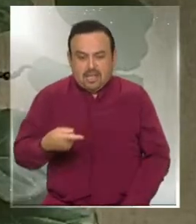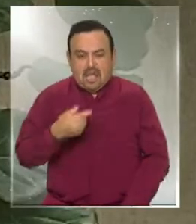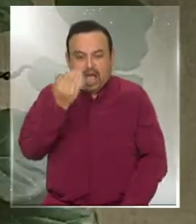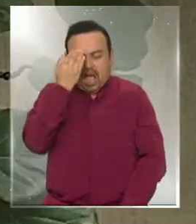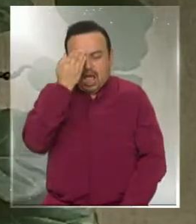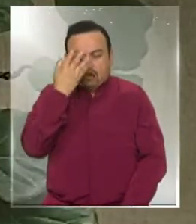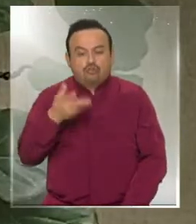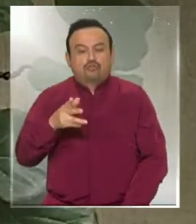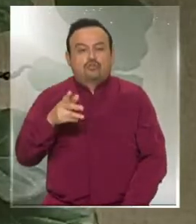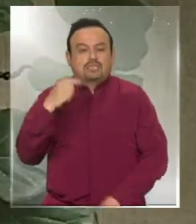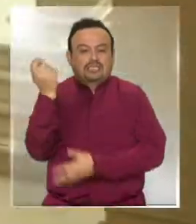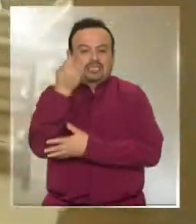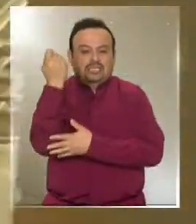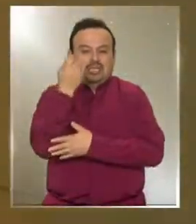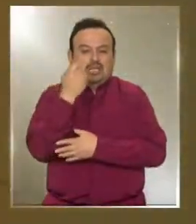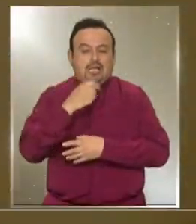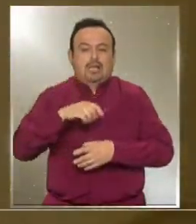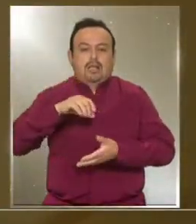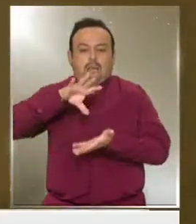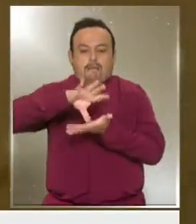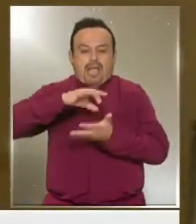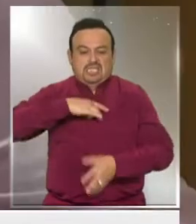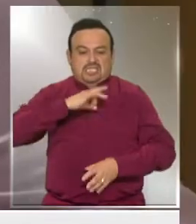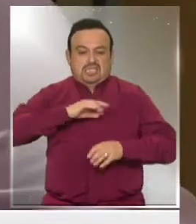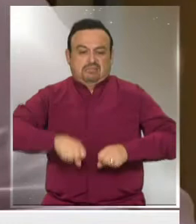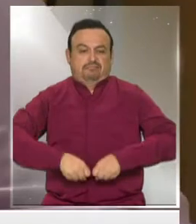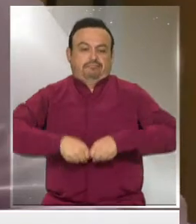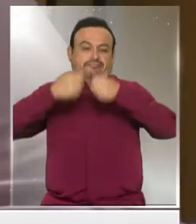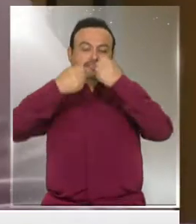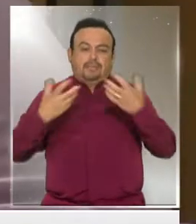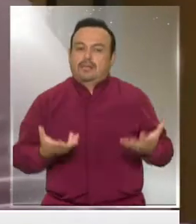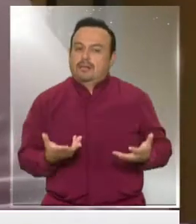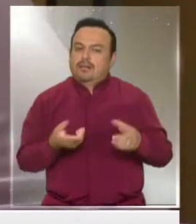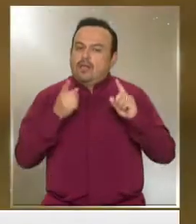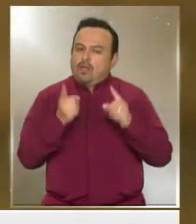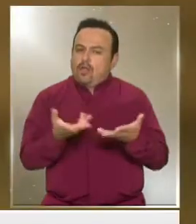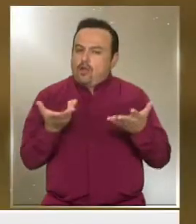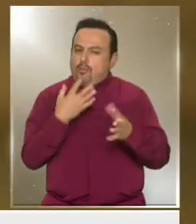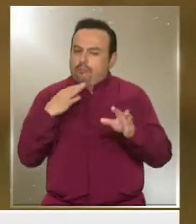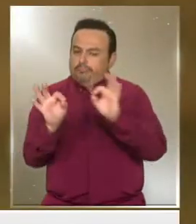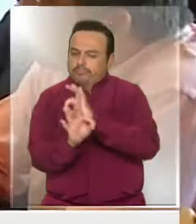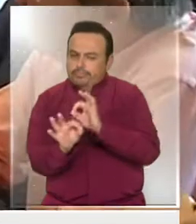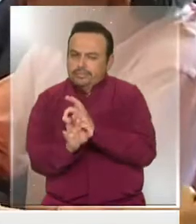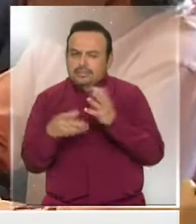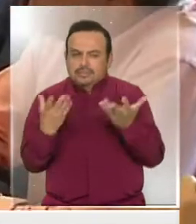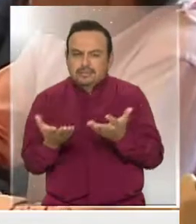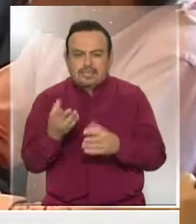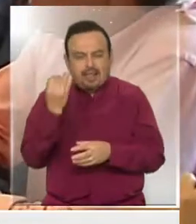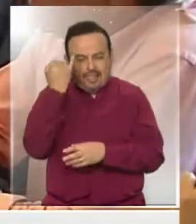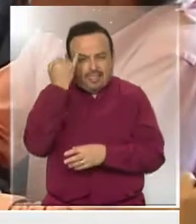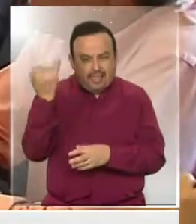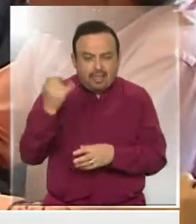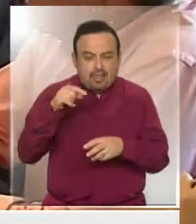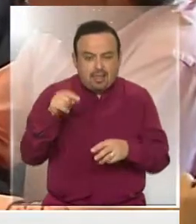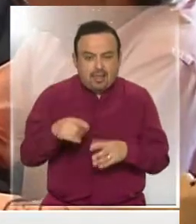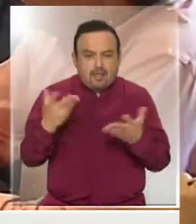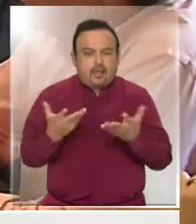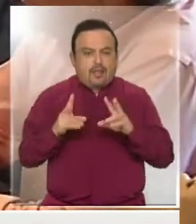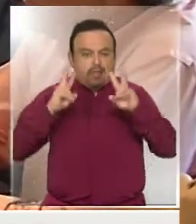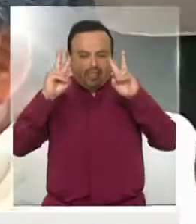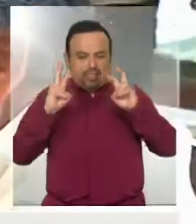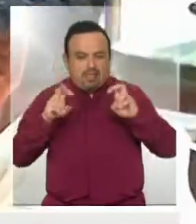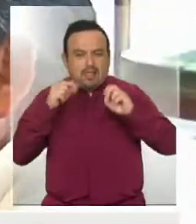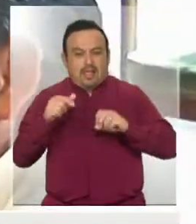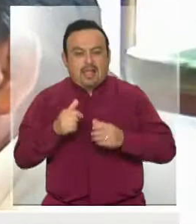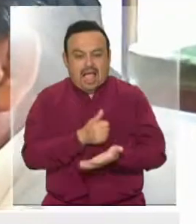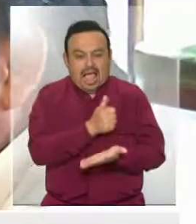septiembre probablemente un país quebrado. Señal de que será algo más difícil convencer al oficialismo con esta iniciativa, que comenzó como un tema que